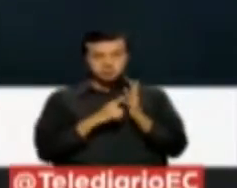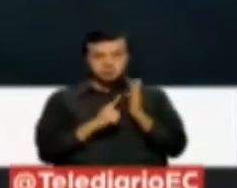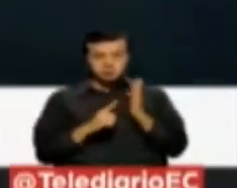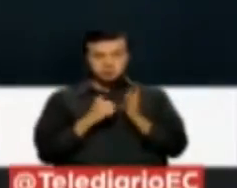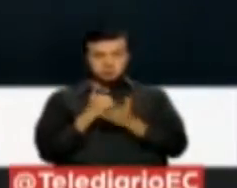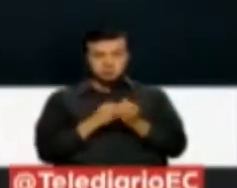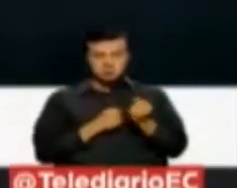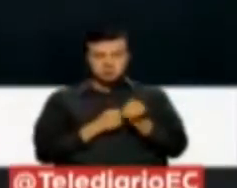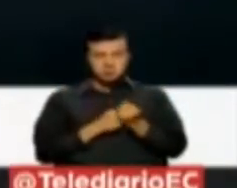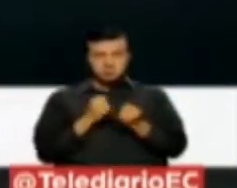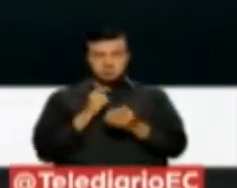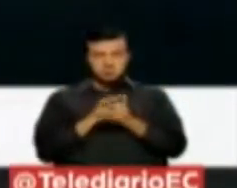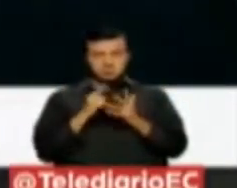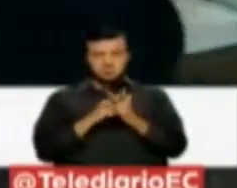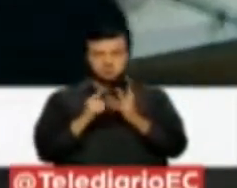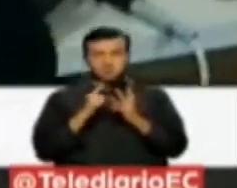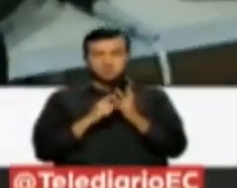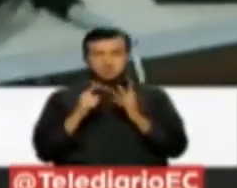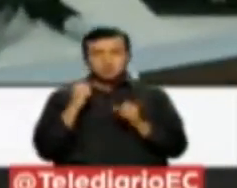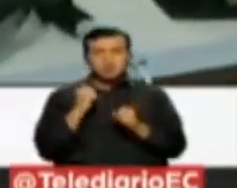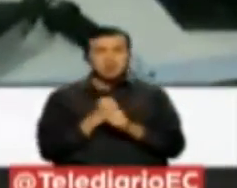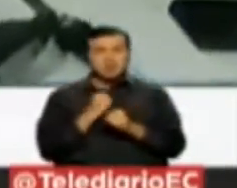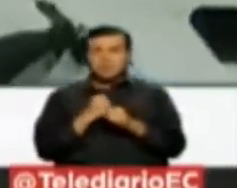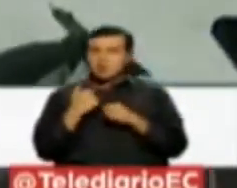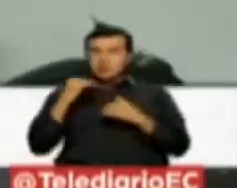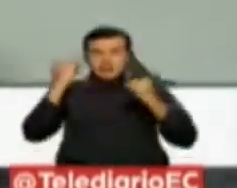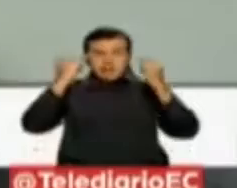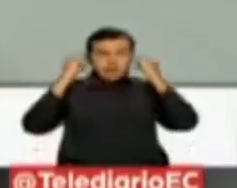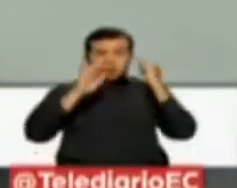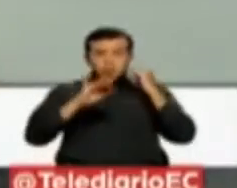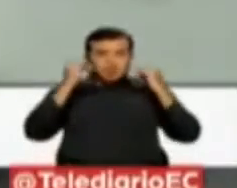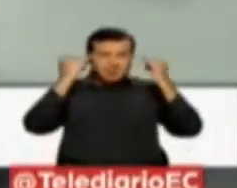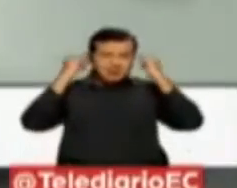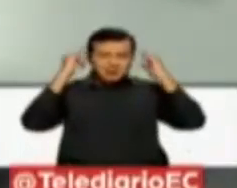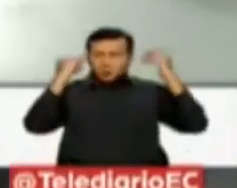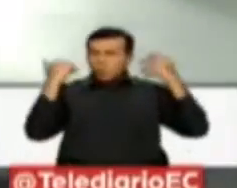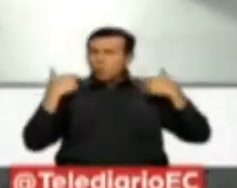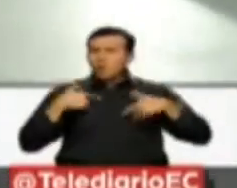te permiten realizar cualquier tipo de trabajo, cualquier idea que tú tengas,